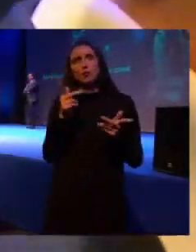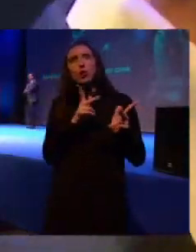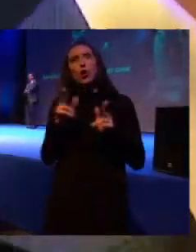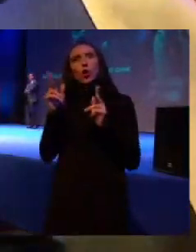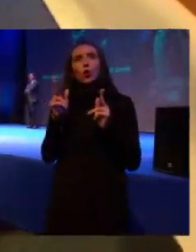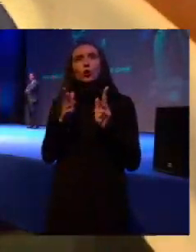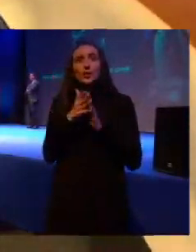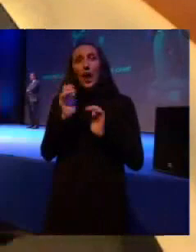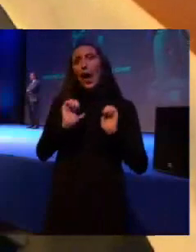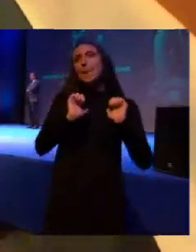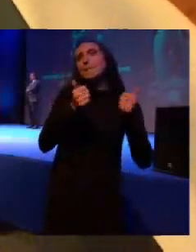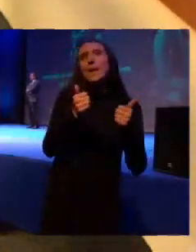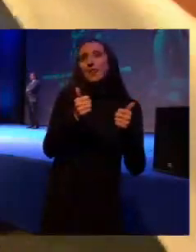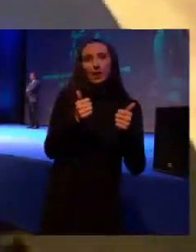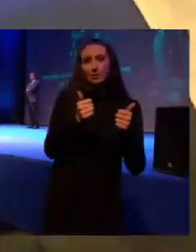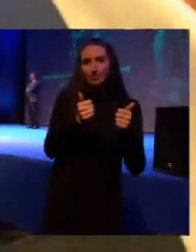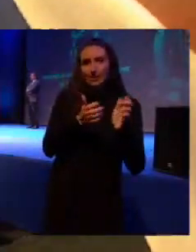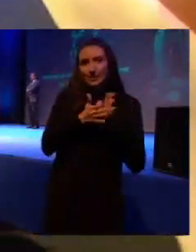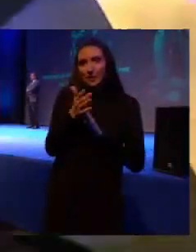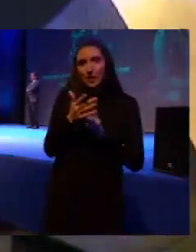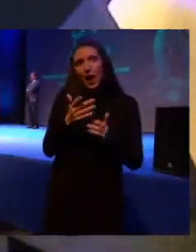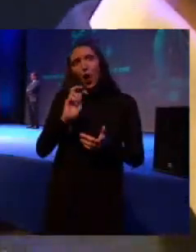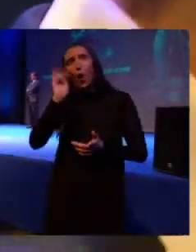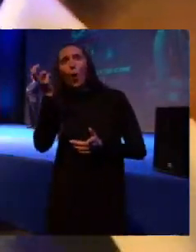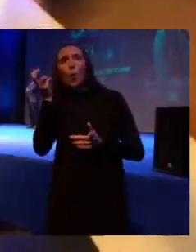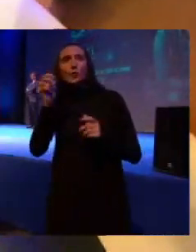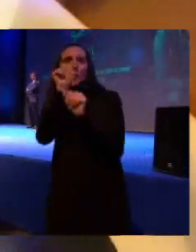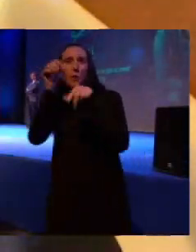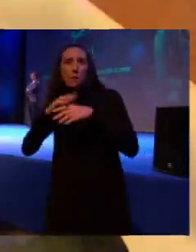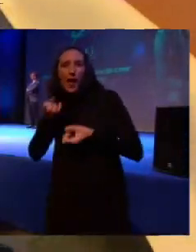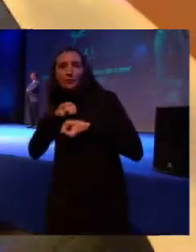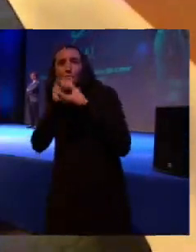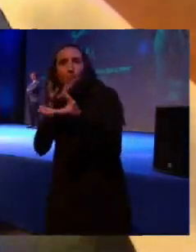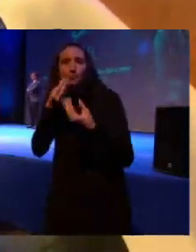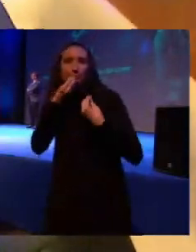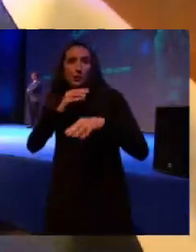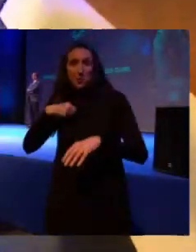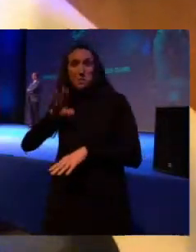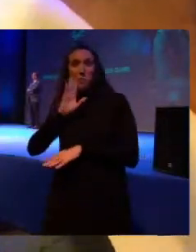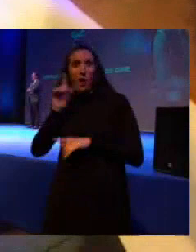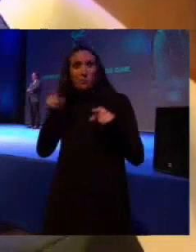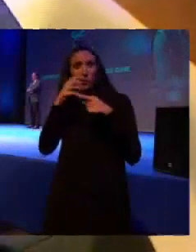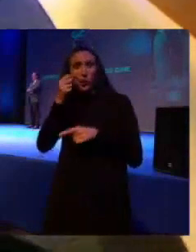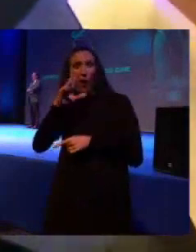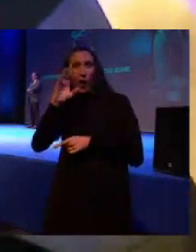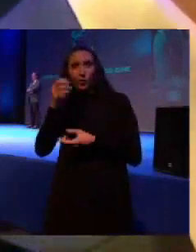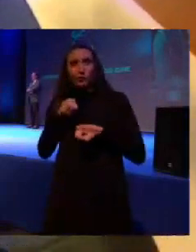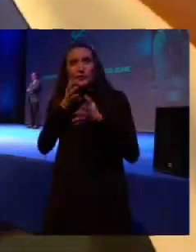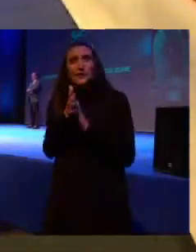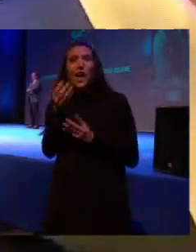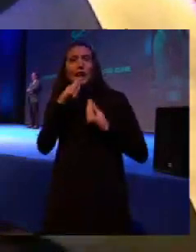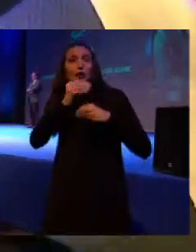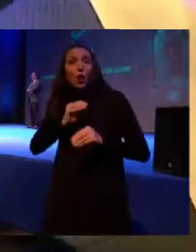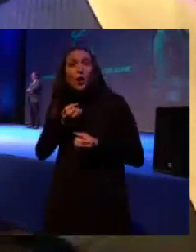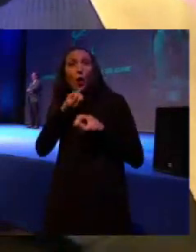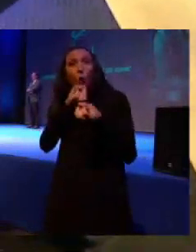meramente donde se empieza, es una nueva forma o otra forma distinta de contar historias, como decía Arco antes, en un tiempo reducido. Si